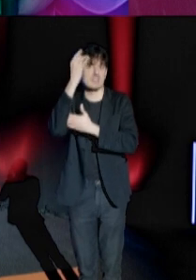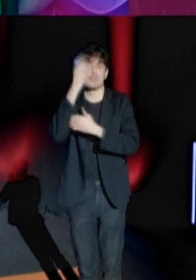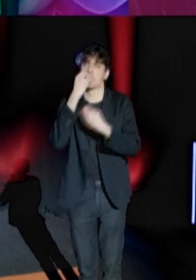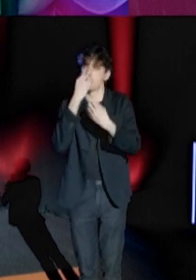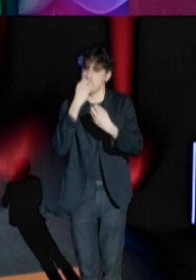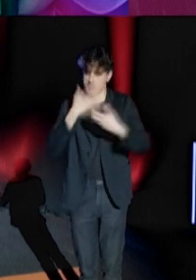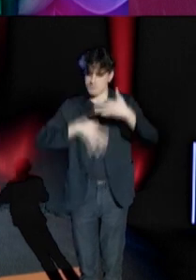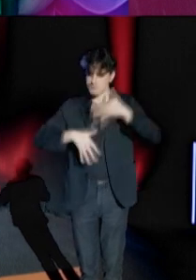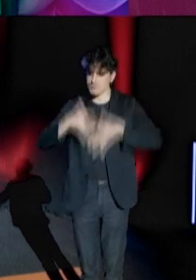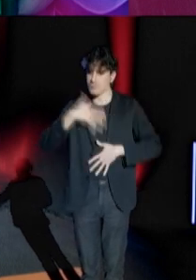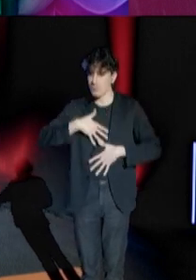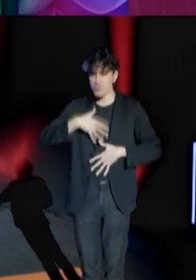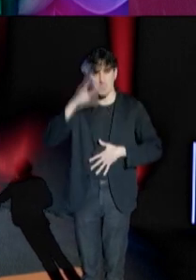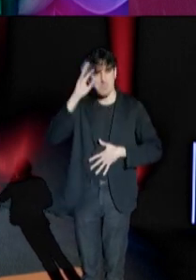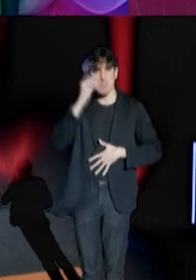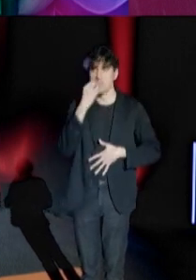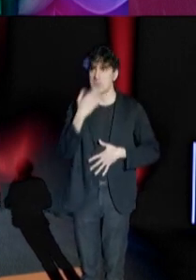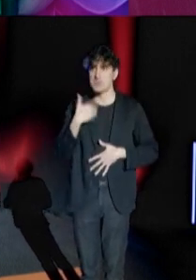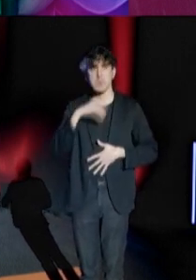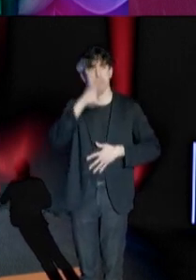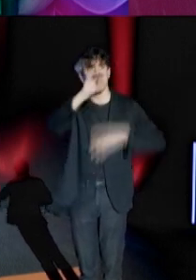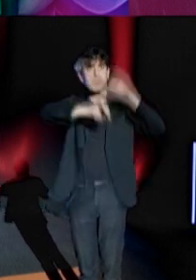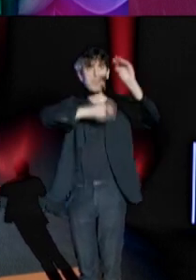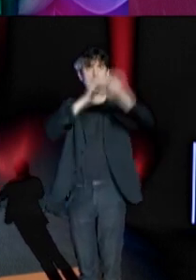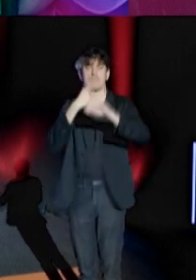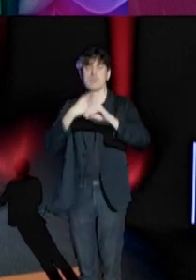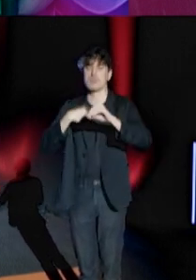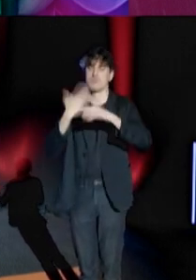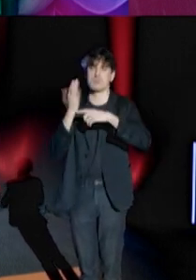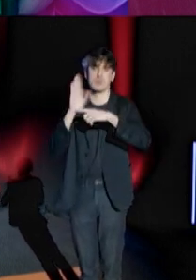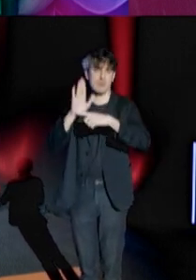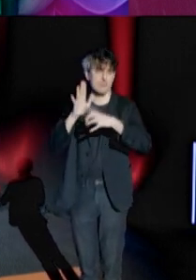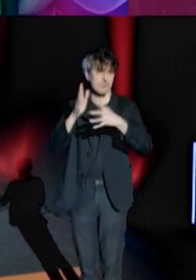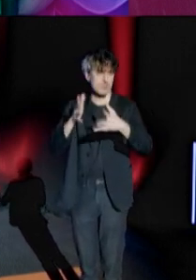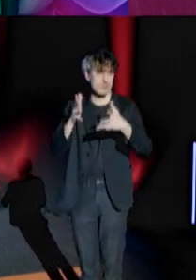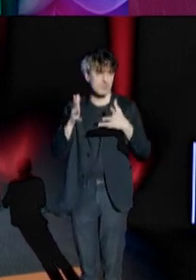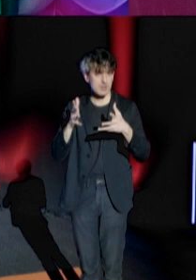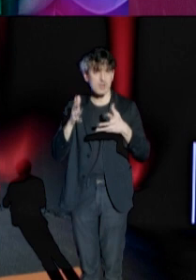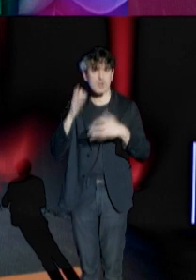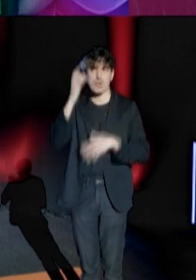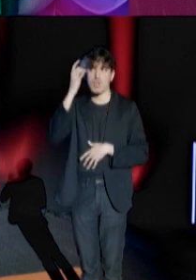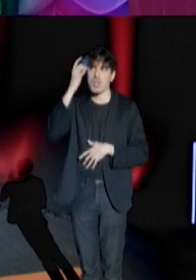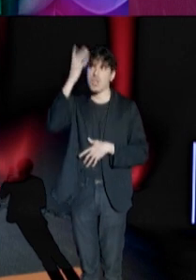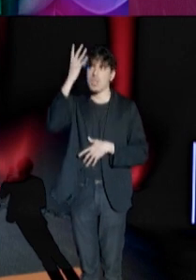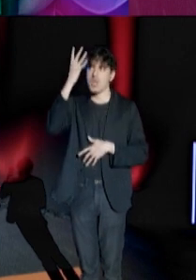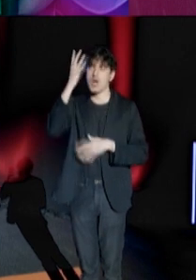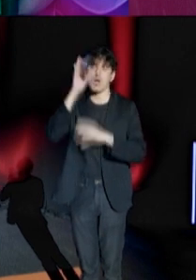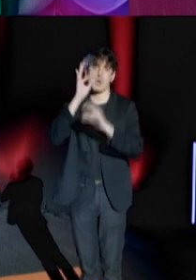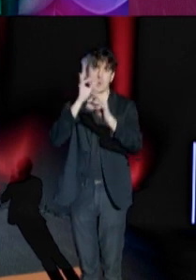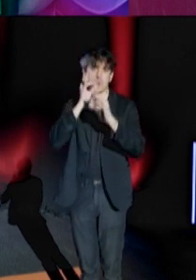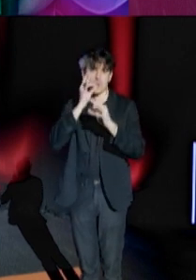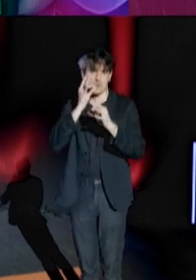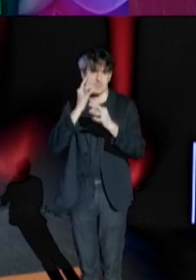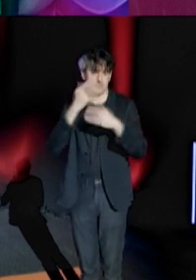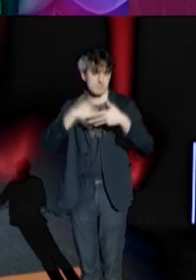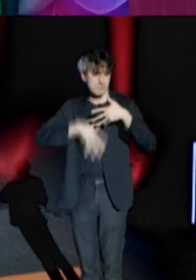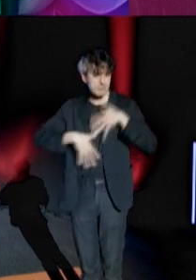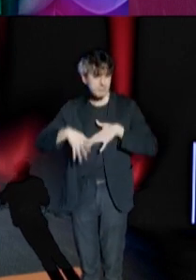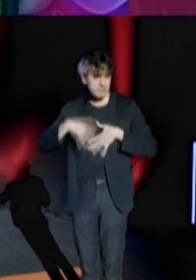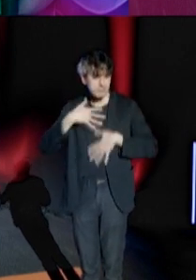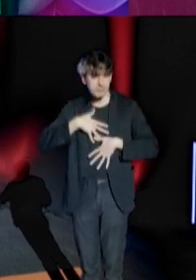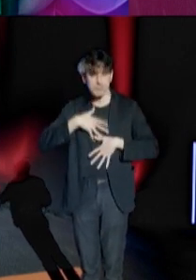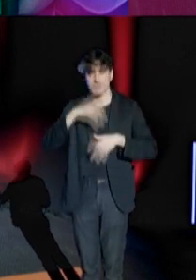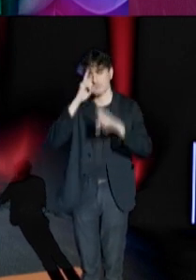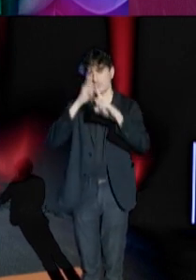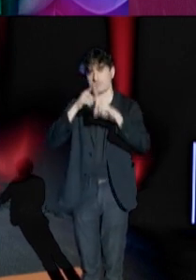Eso espero porque voy preguntándome decendo me ha encantado esta presentación Me llevo esta idea me llevo este par de cosas y ese es el objetivo no que